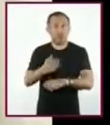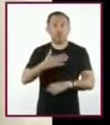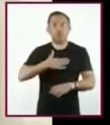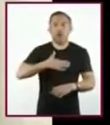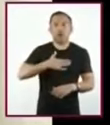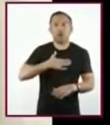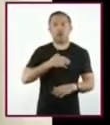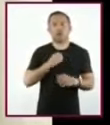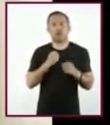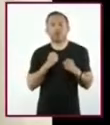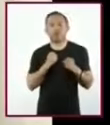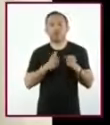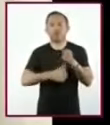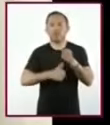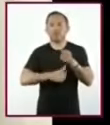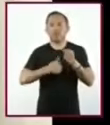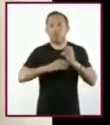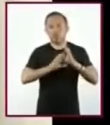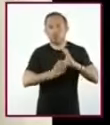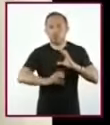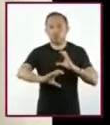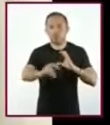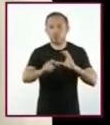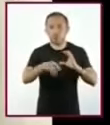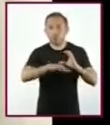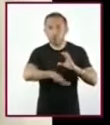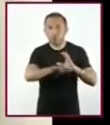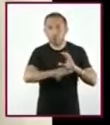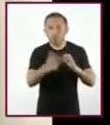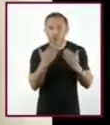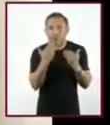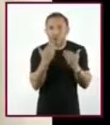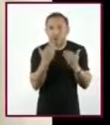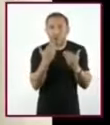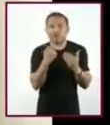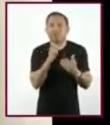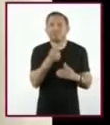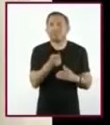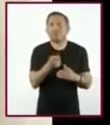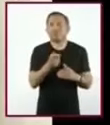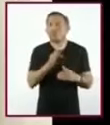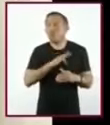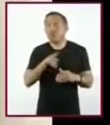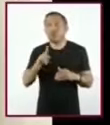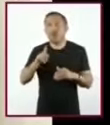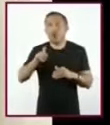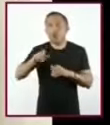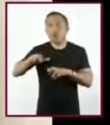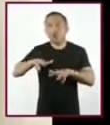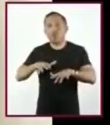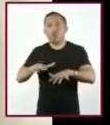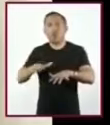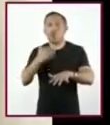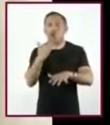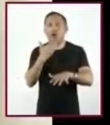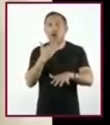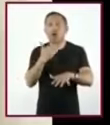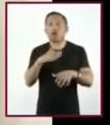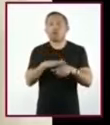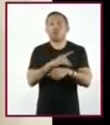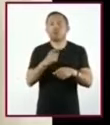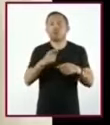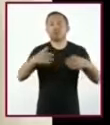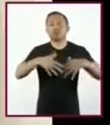de drenajes, hace que se contaminen los cursos de agua, las fuentes de agua. Eso genera grandes problemas de